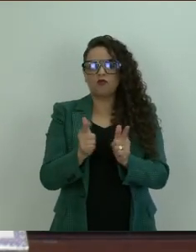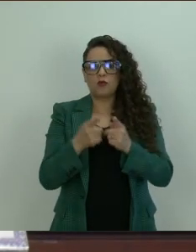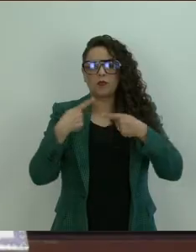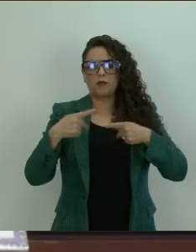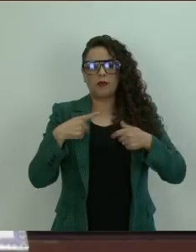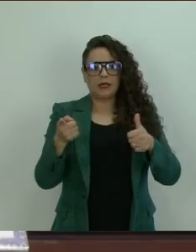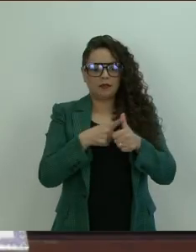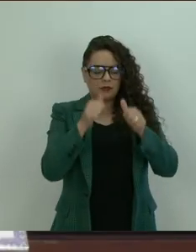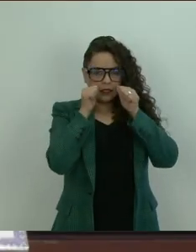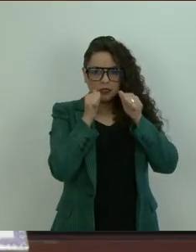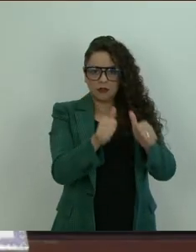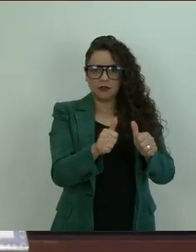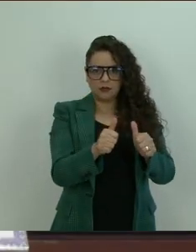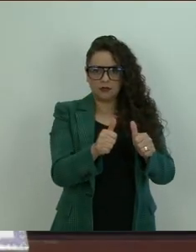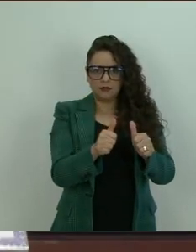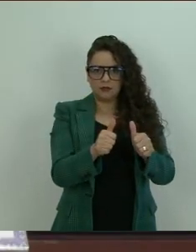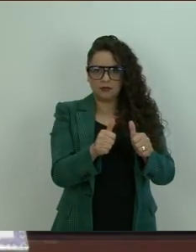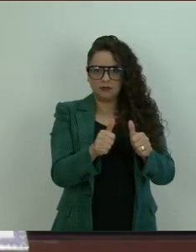prioritaria.